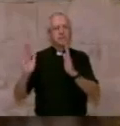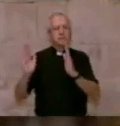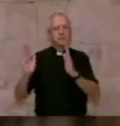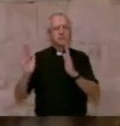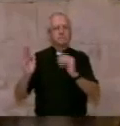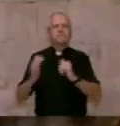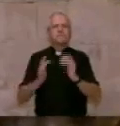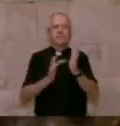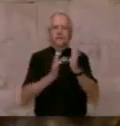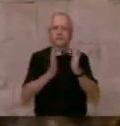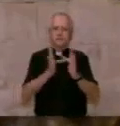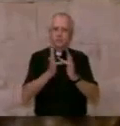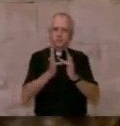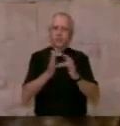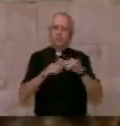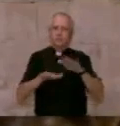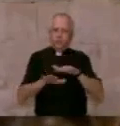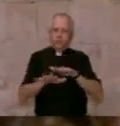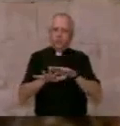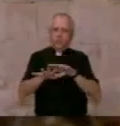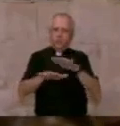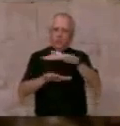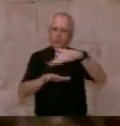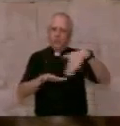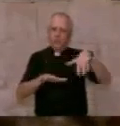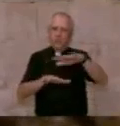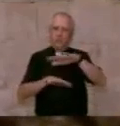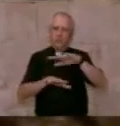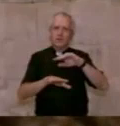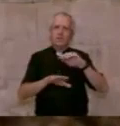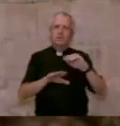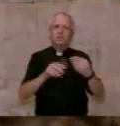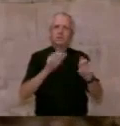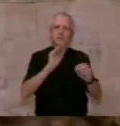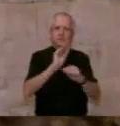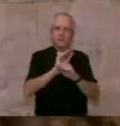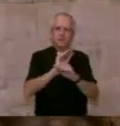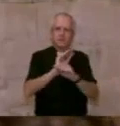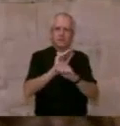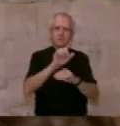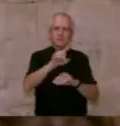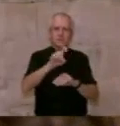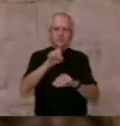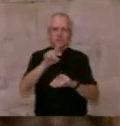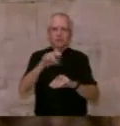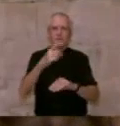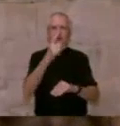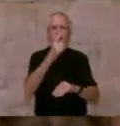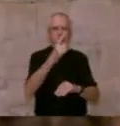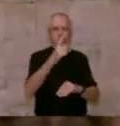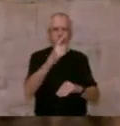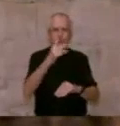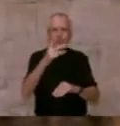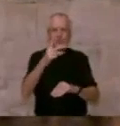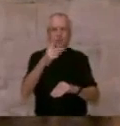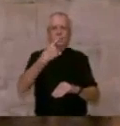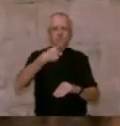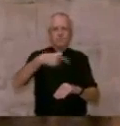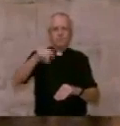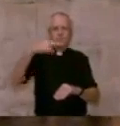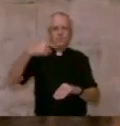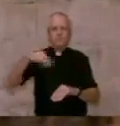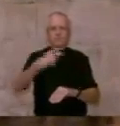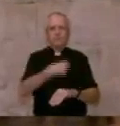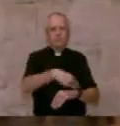En aquel tiempo, Jesús llamó a los 12 y los fue enviando de dos en dos, dándoles